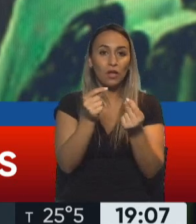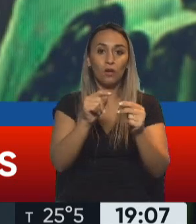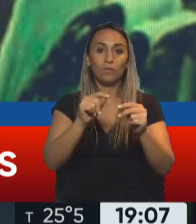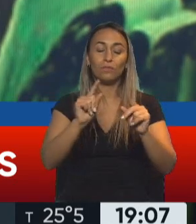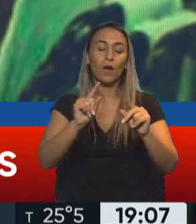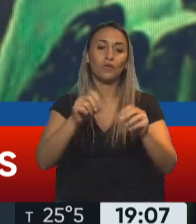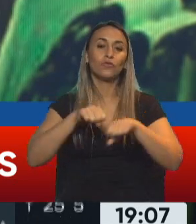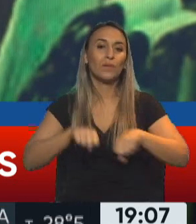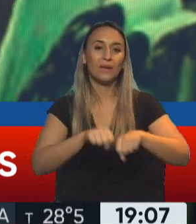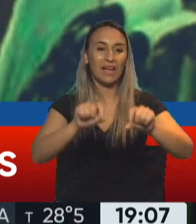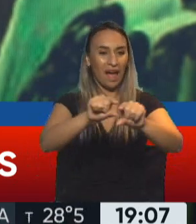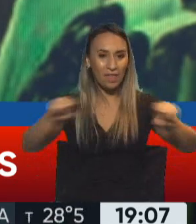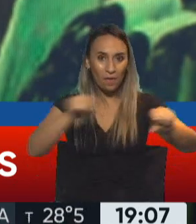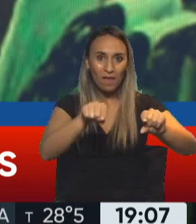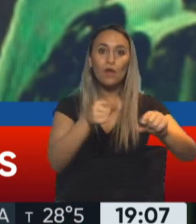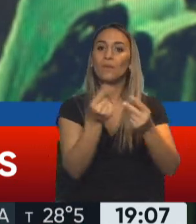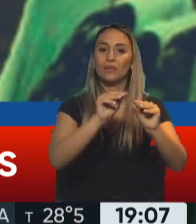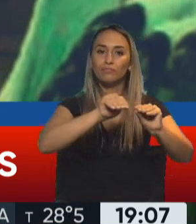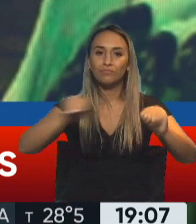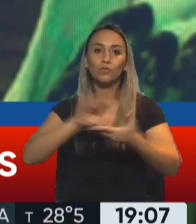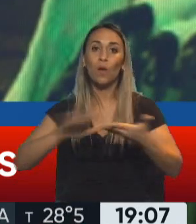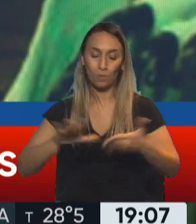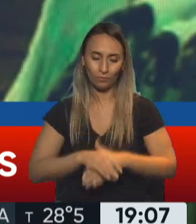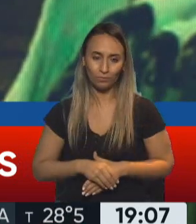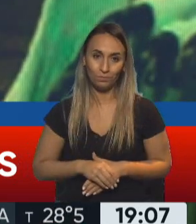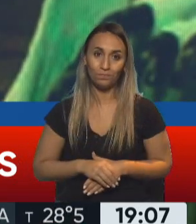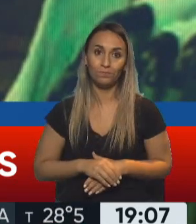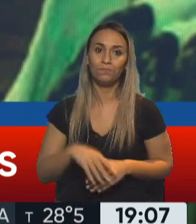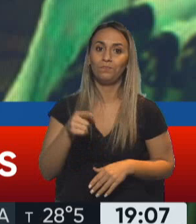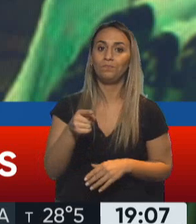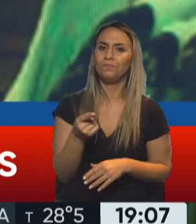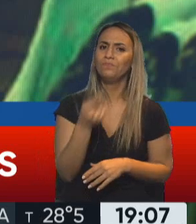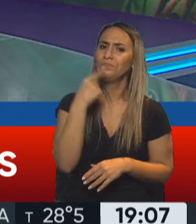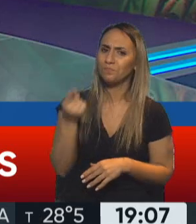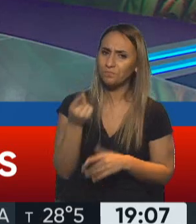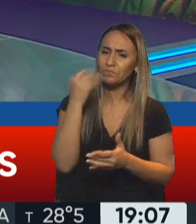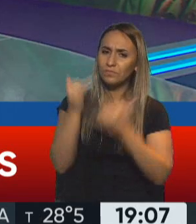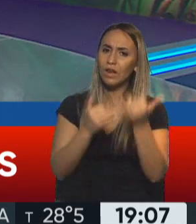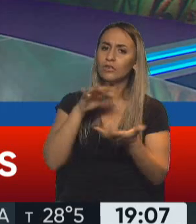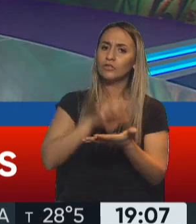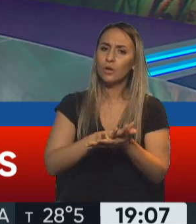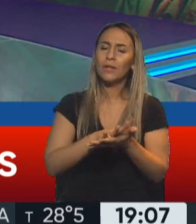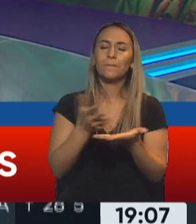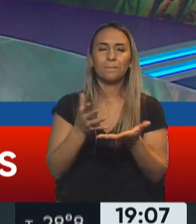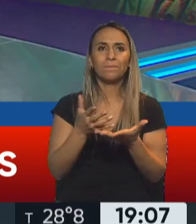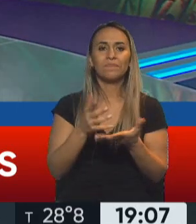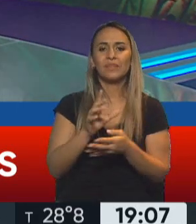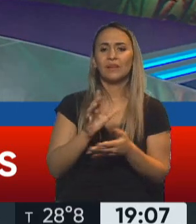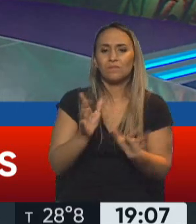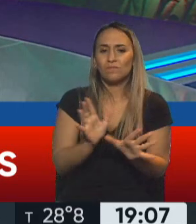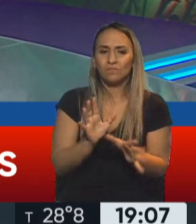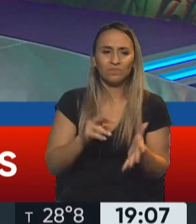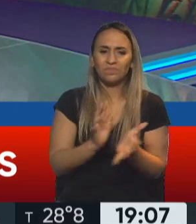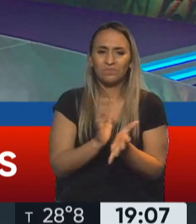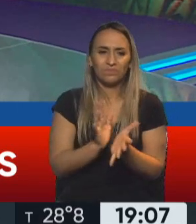en las góndolas. Algo importante también para cerrar que te quería comentar es el tema de la concentración, Feli. A ver, ¿la concentración define